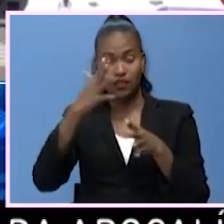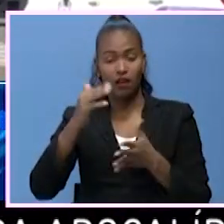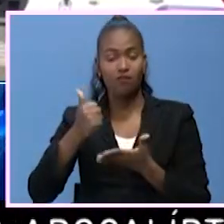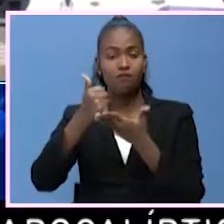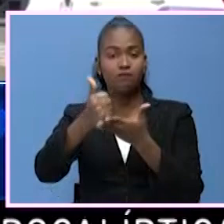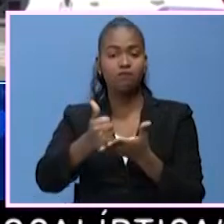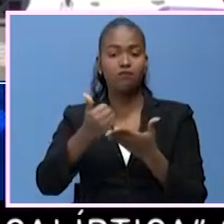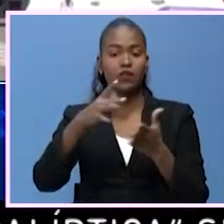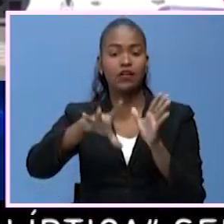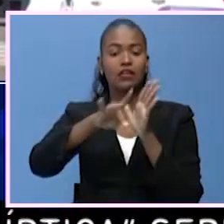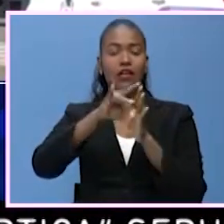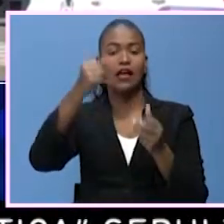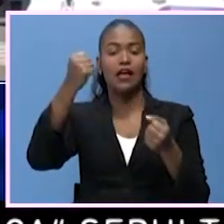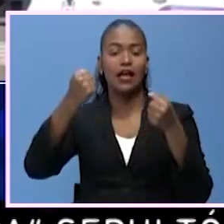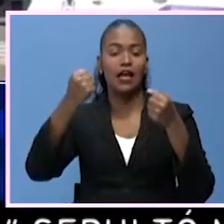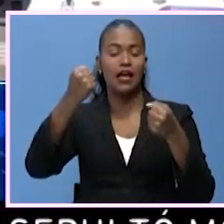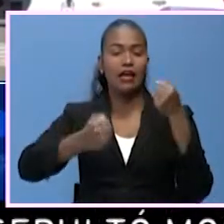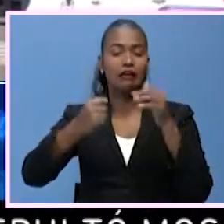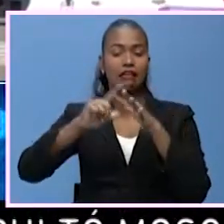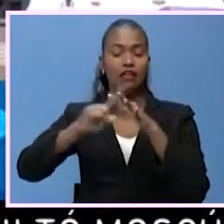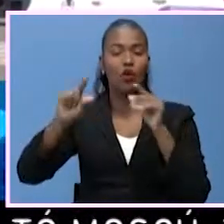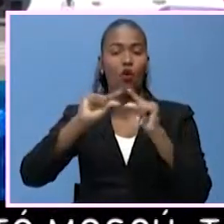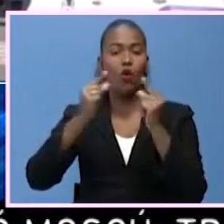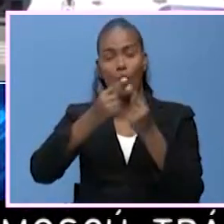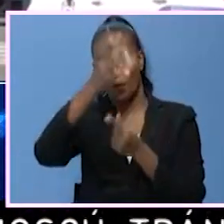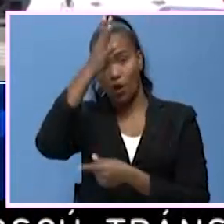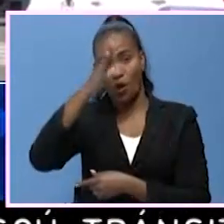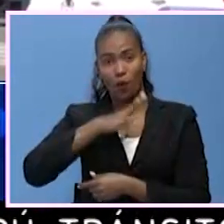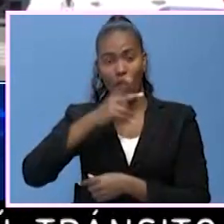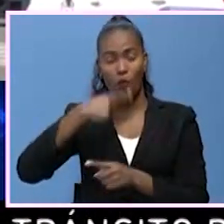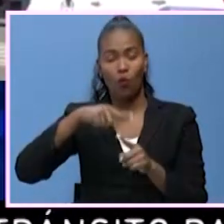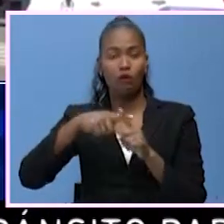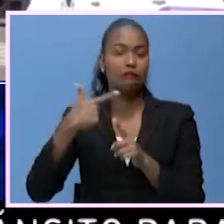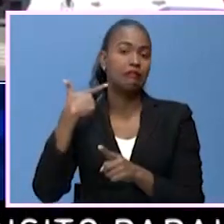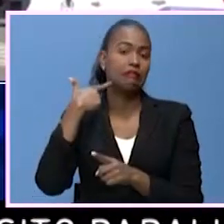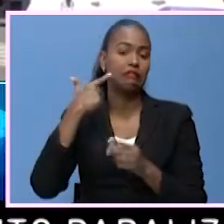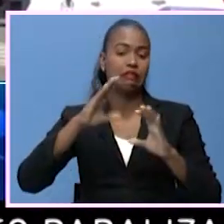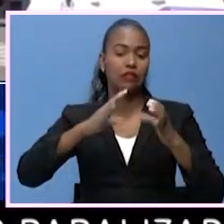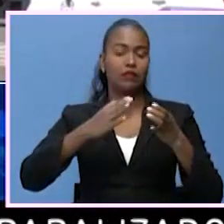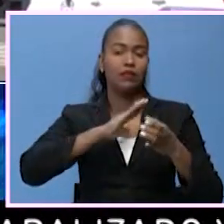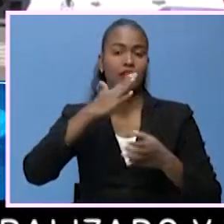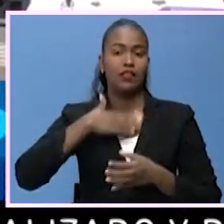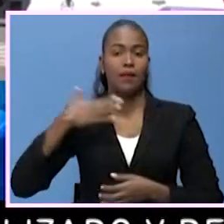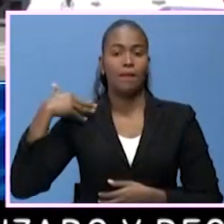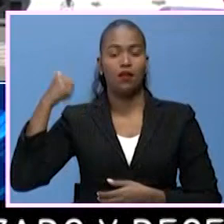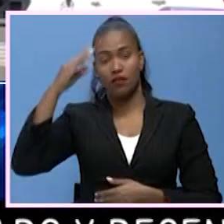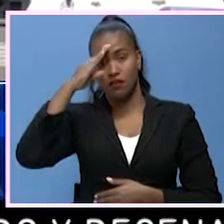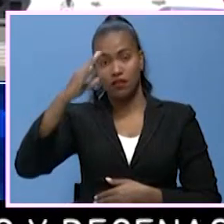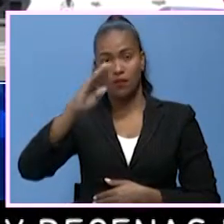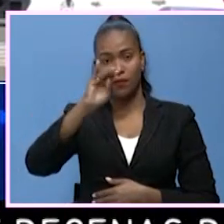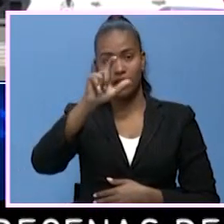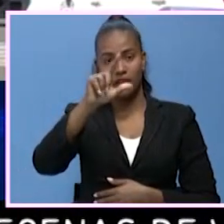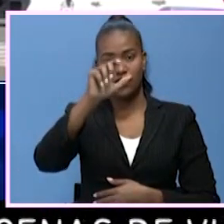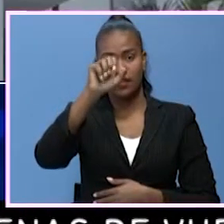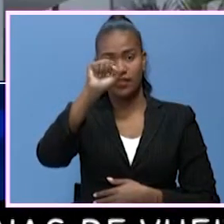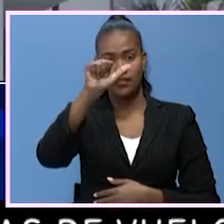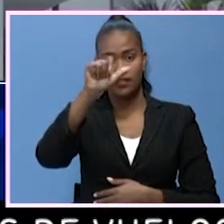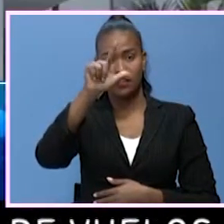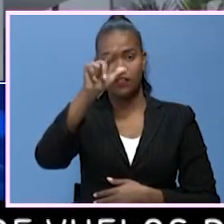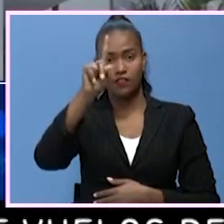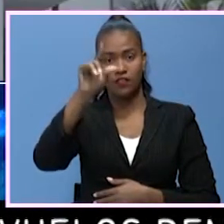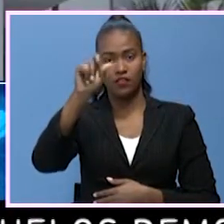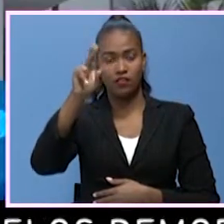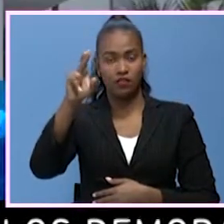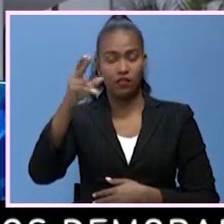recuperado el vehículo en el que prendió la huida un grupo de hombres tras asaltar una villa propiedad del mayor general Miguel Salvador Lluveres